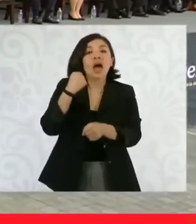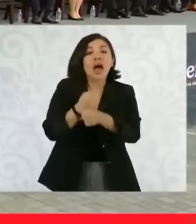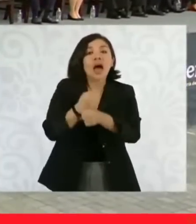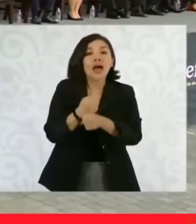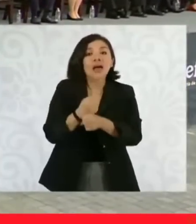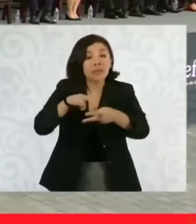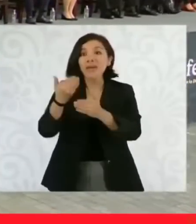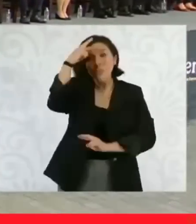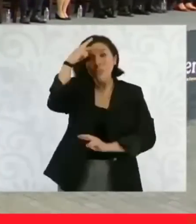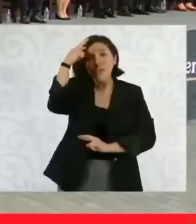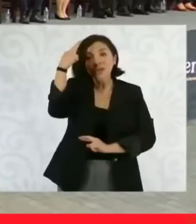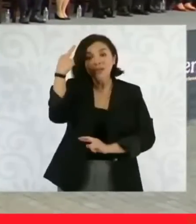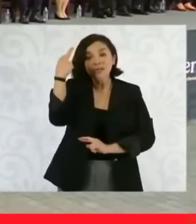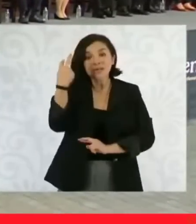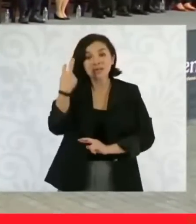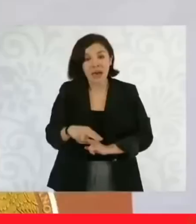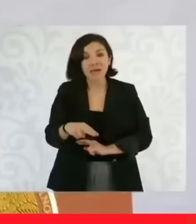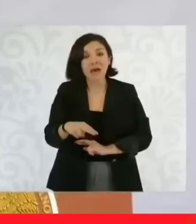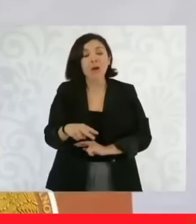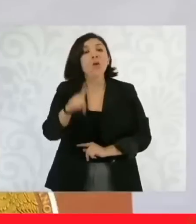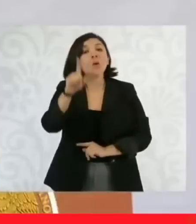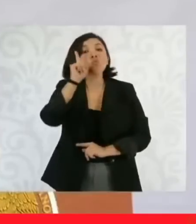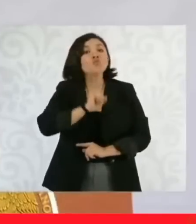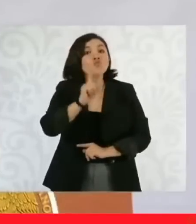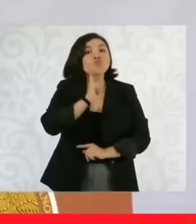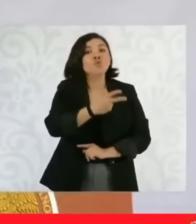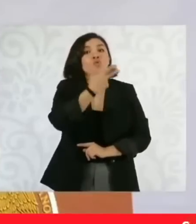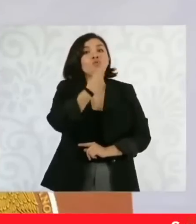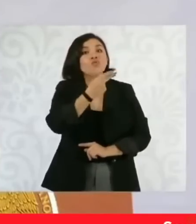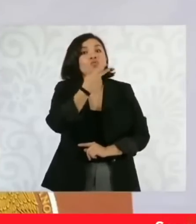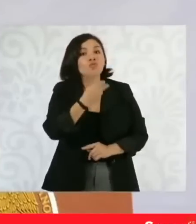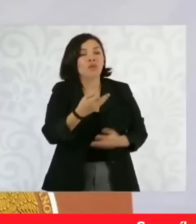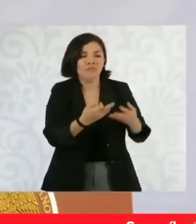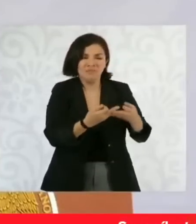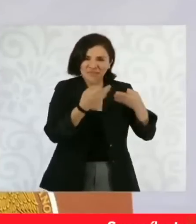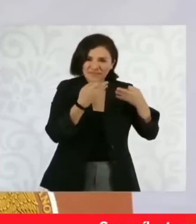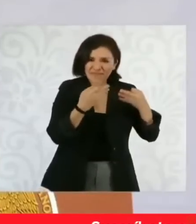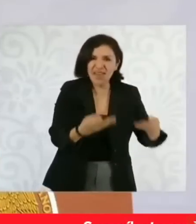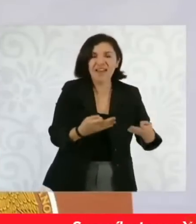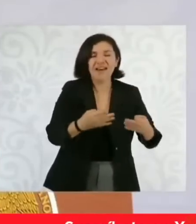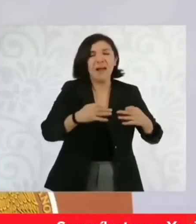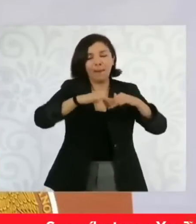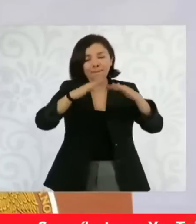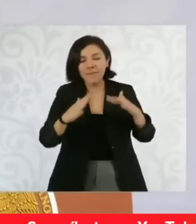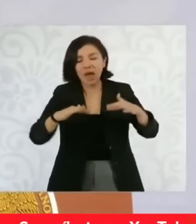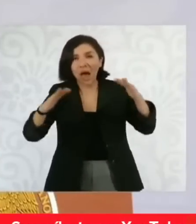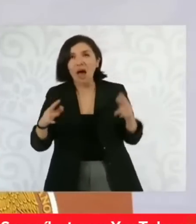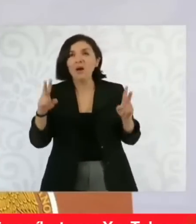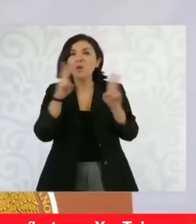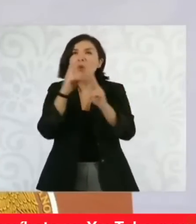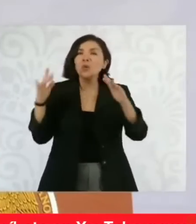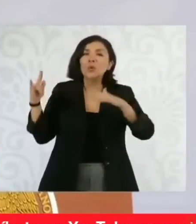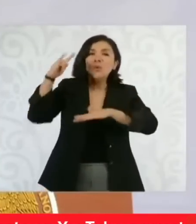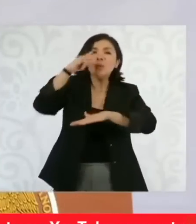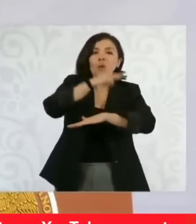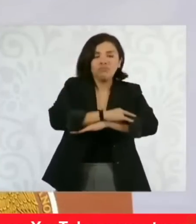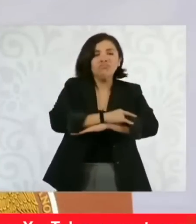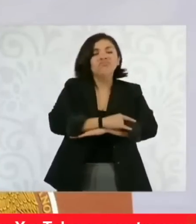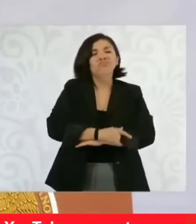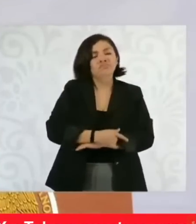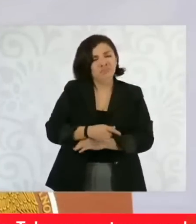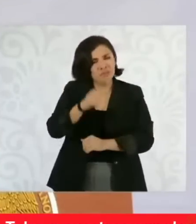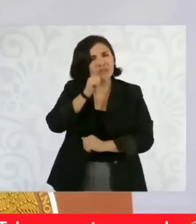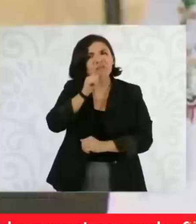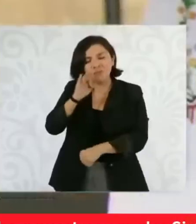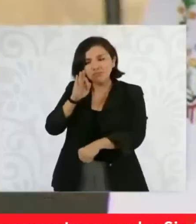la Revolución Mexicana, las mujeres y hombres de tierra, mar y aire, reafirmamos nuestra